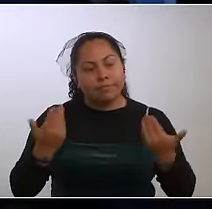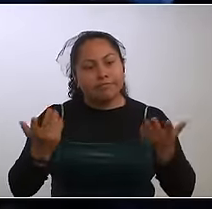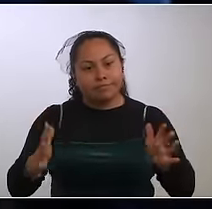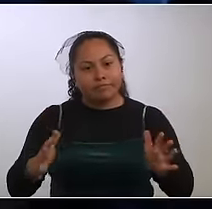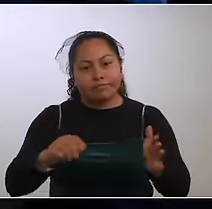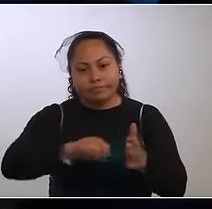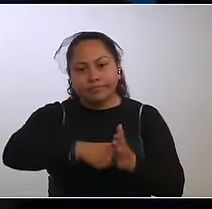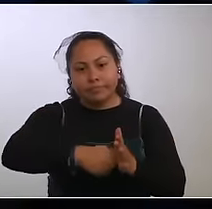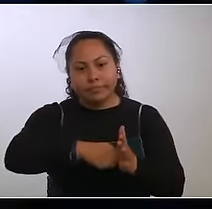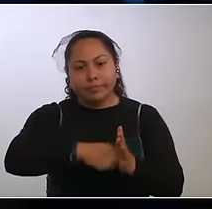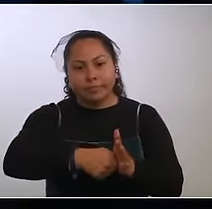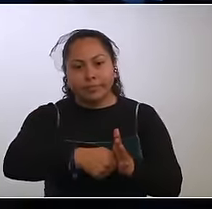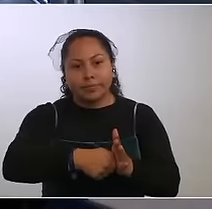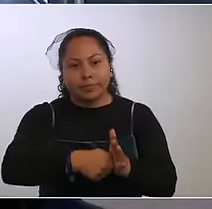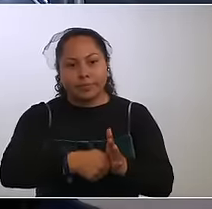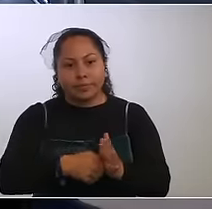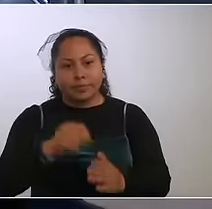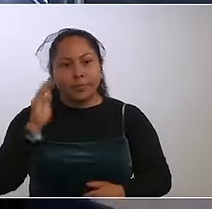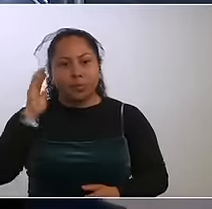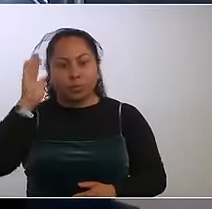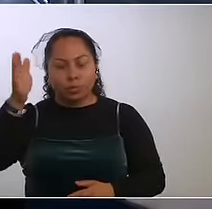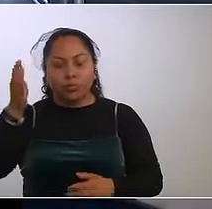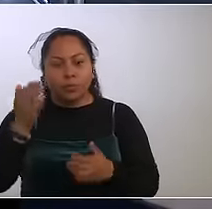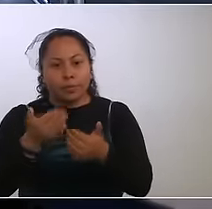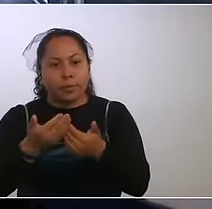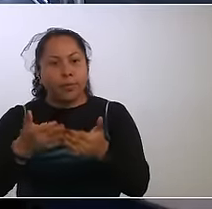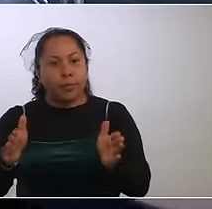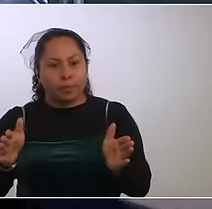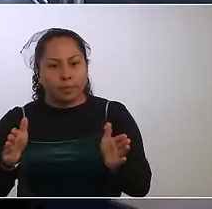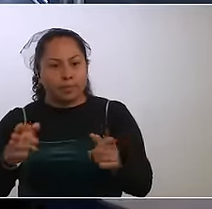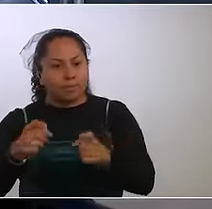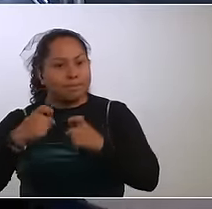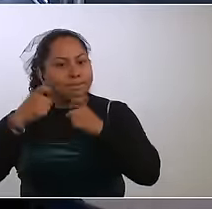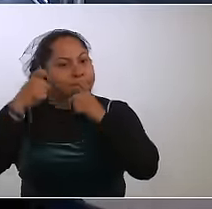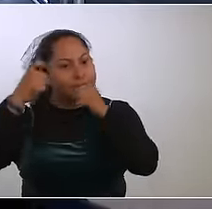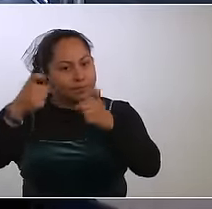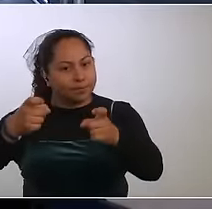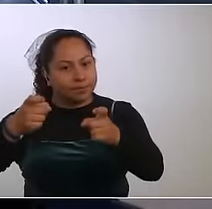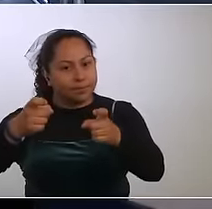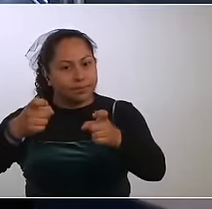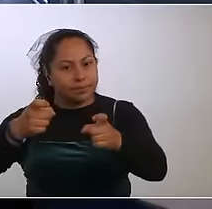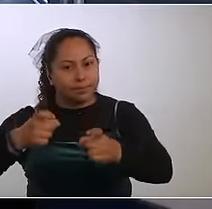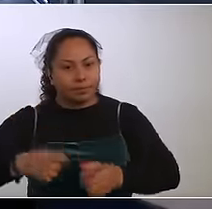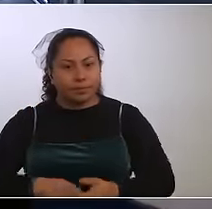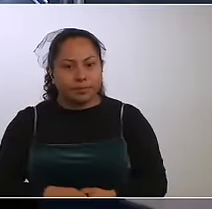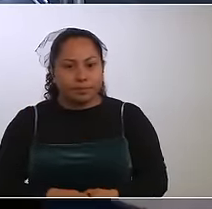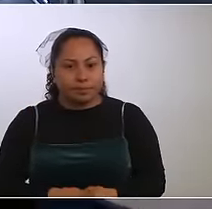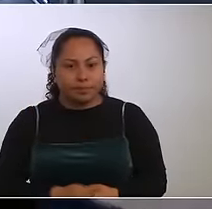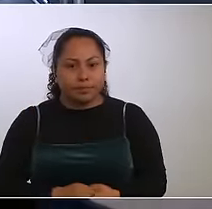Vamos a abrir esos talentos. Óigame bien. El pastor, perdónenme, can I just move around just a little bit?